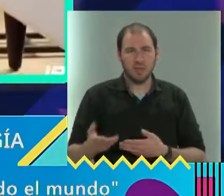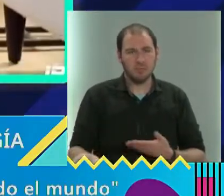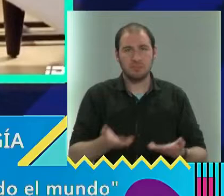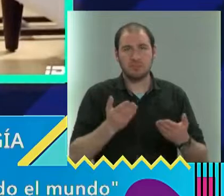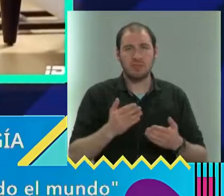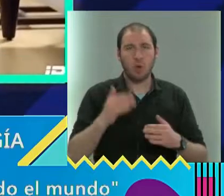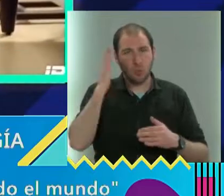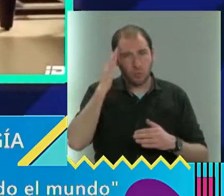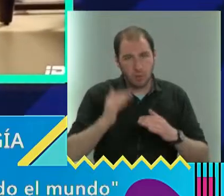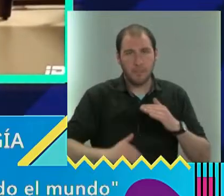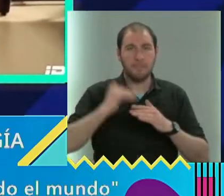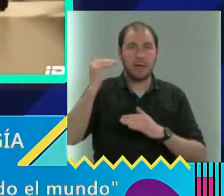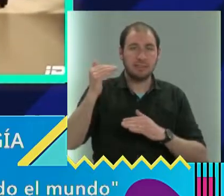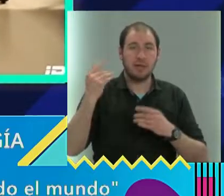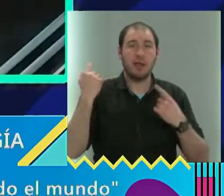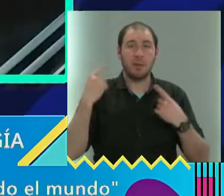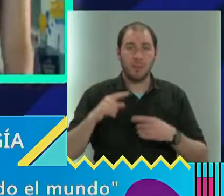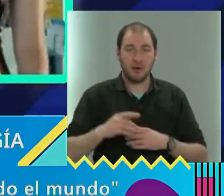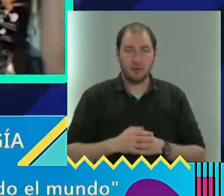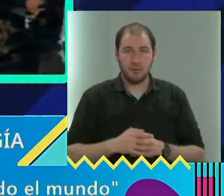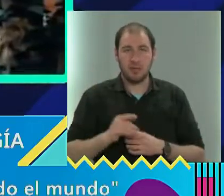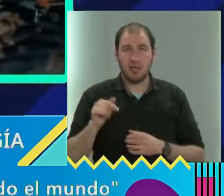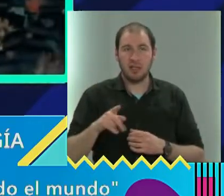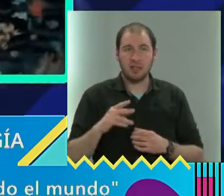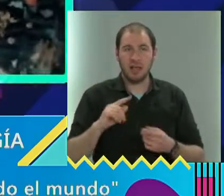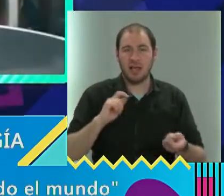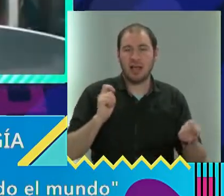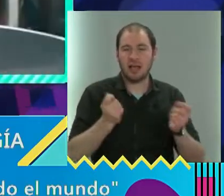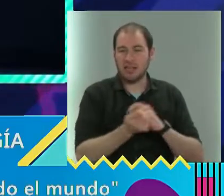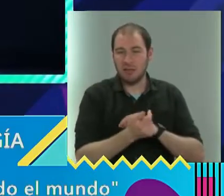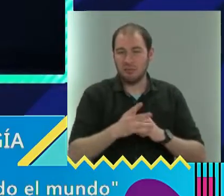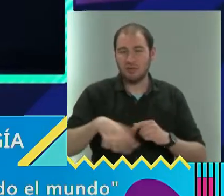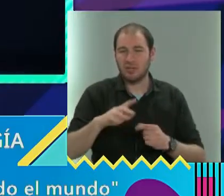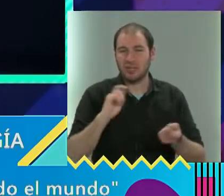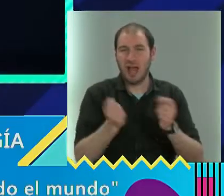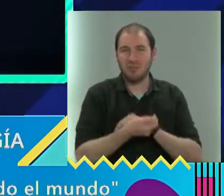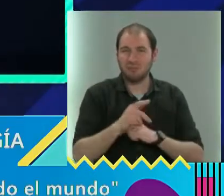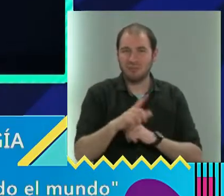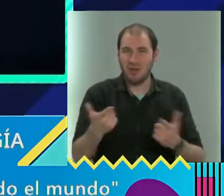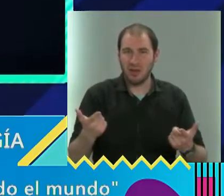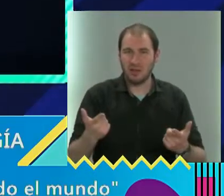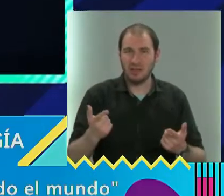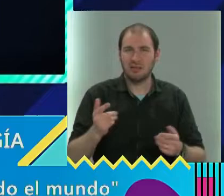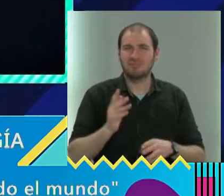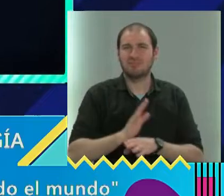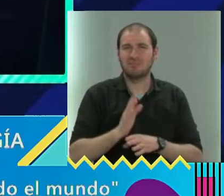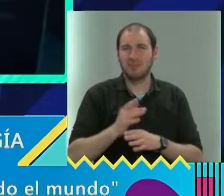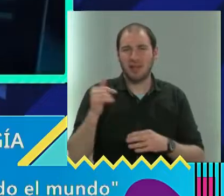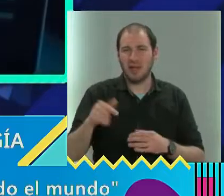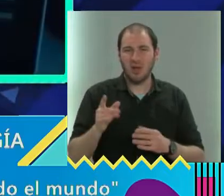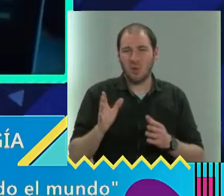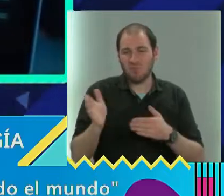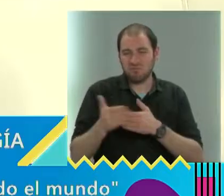el techo cultural, pero cuando no sirve como transformadora de la realidad, se queda en un